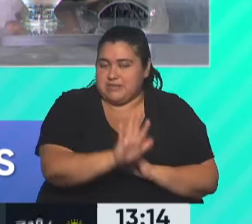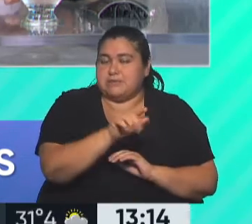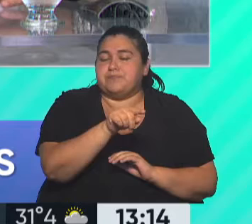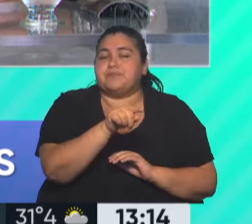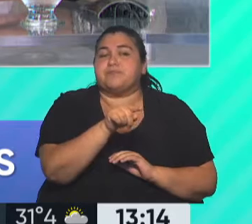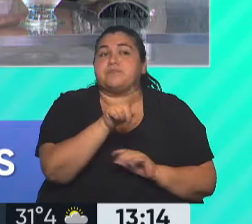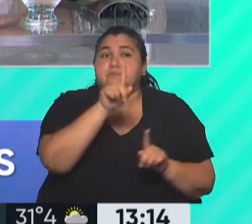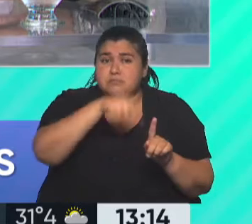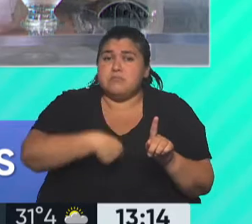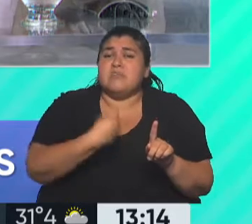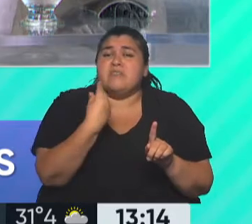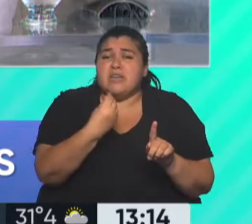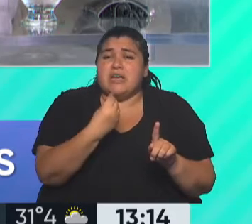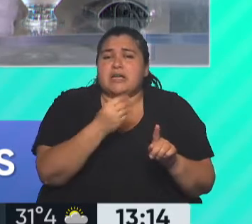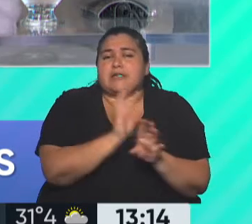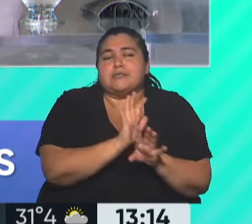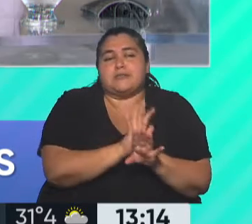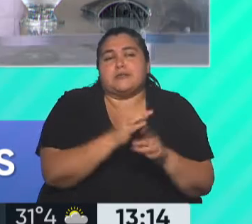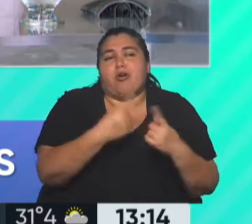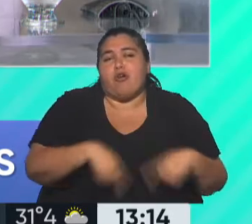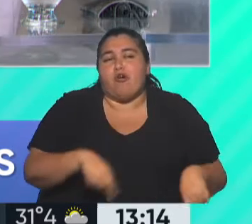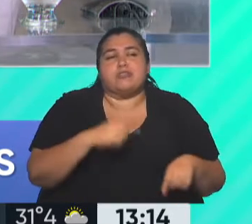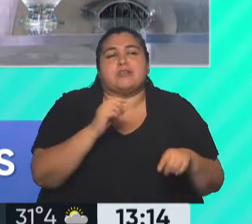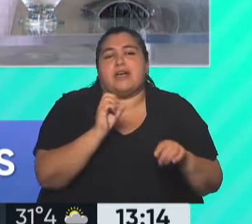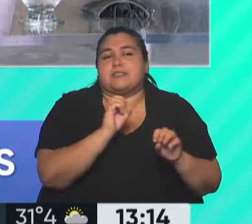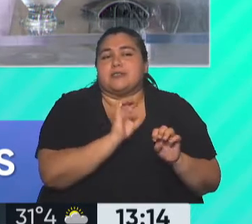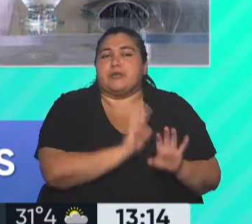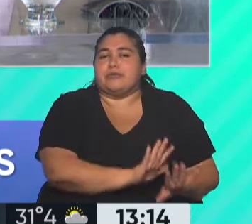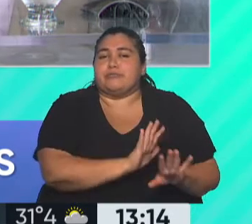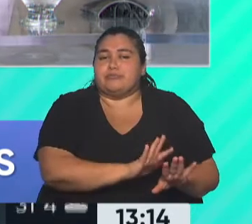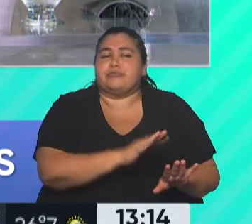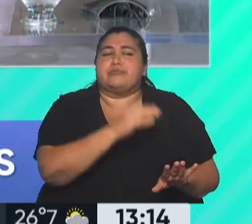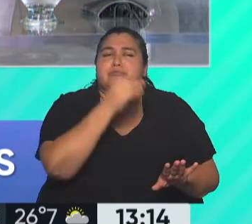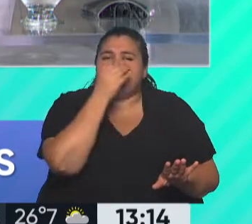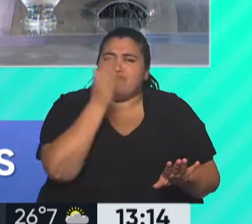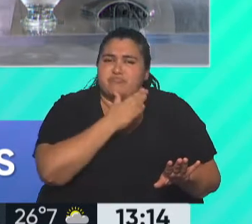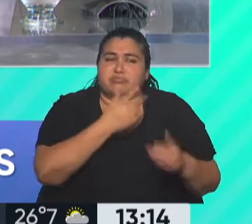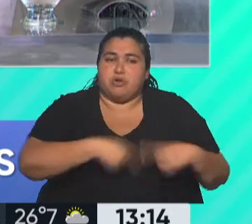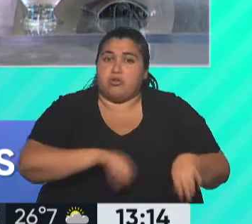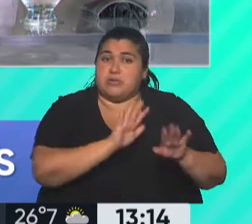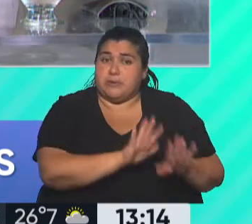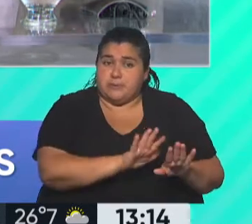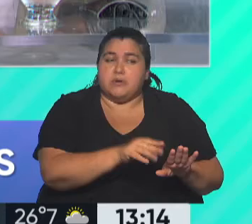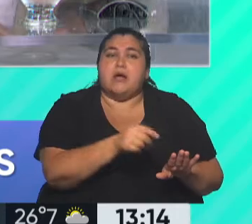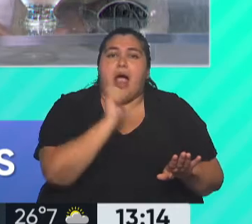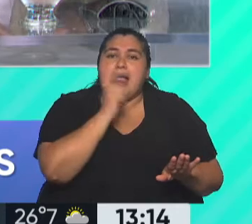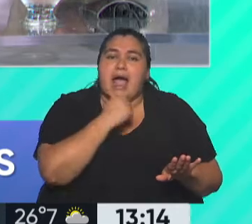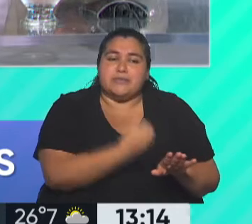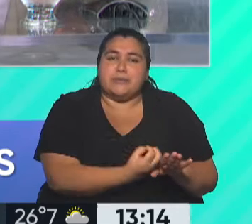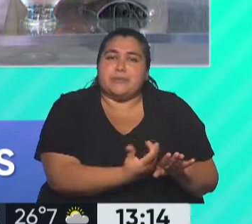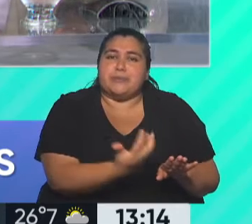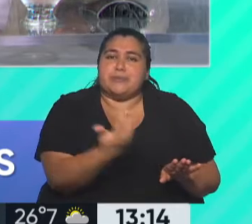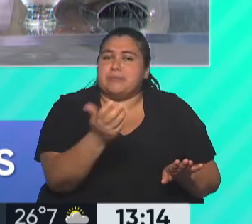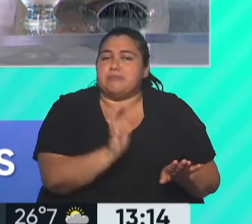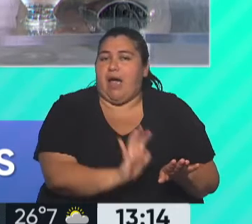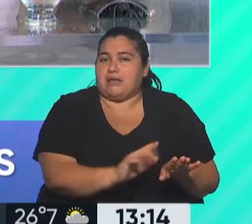la degradación de compuestos orgánicos y por ende en los líquidos hervidos, en los líquidos cloacales es frecuente que estuviera. Con lo que no me